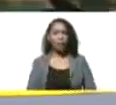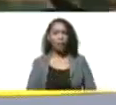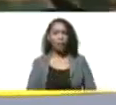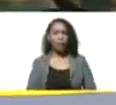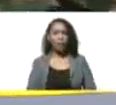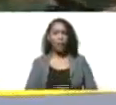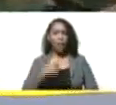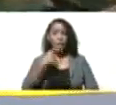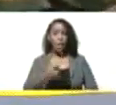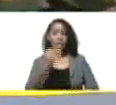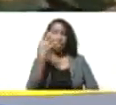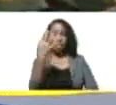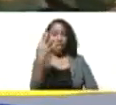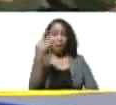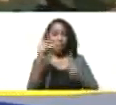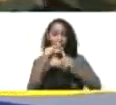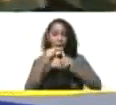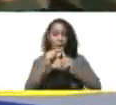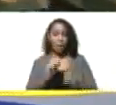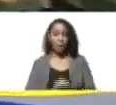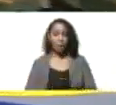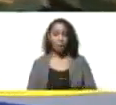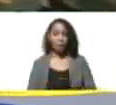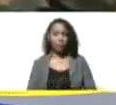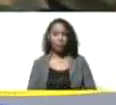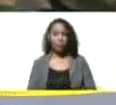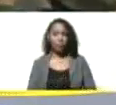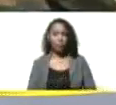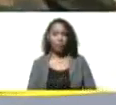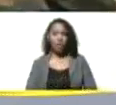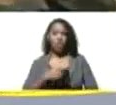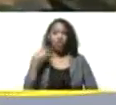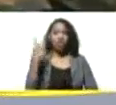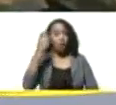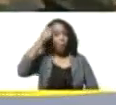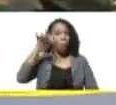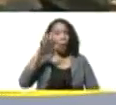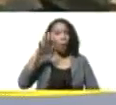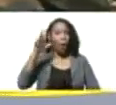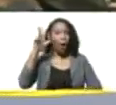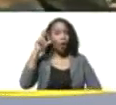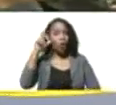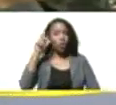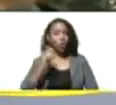Y nos dice tres cosas que solo el pueblo escucha.